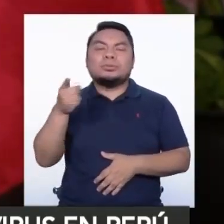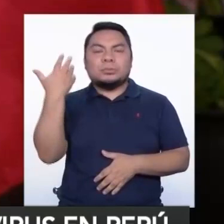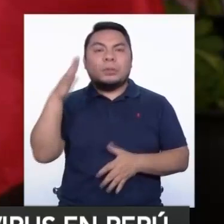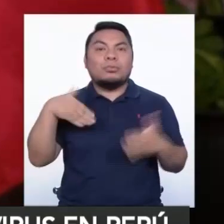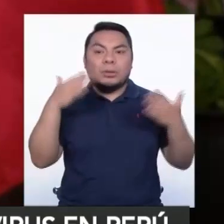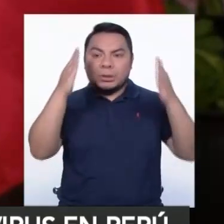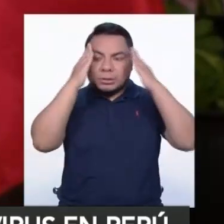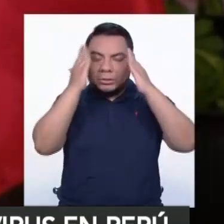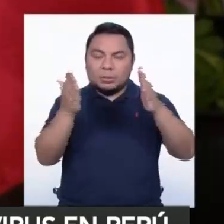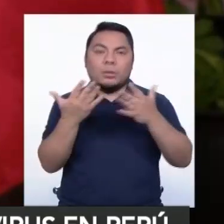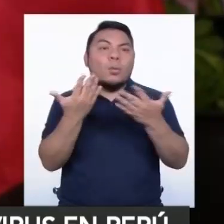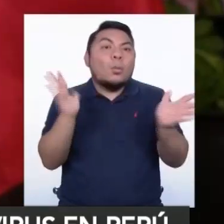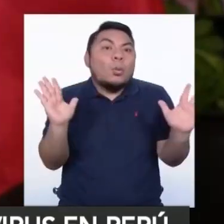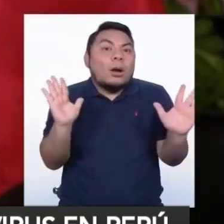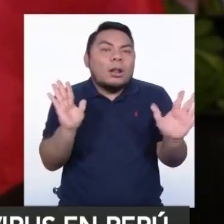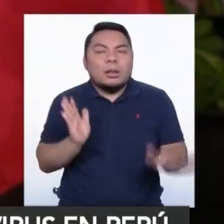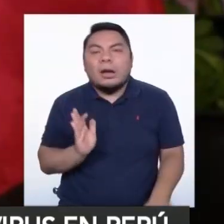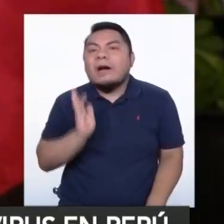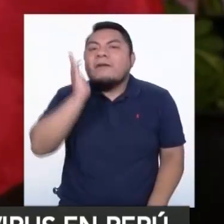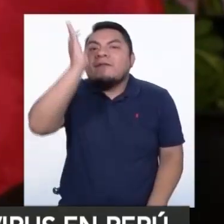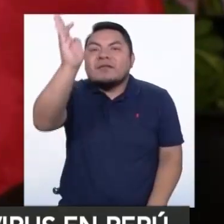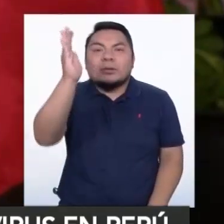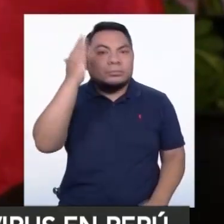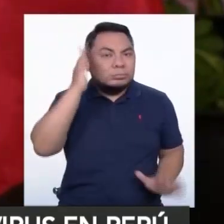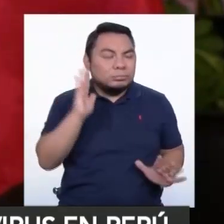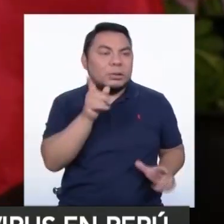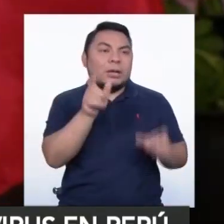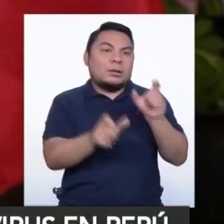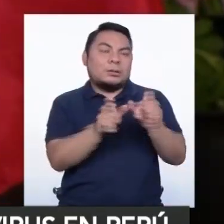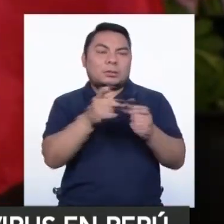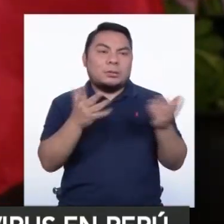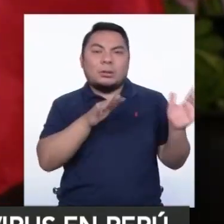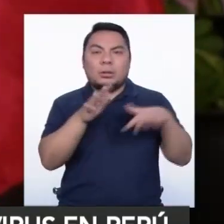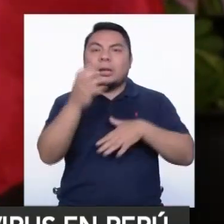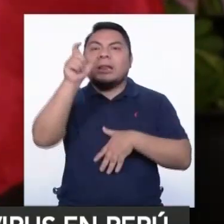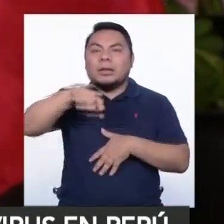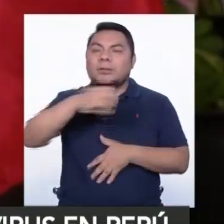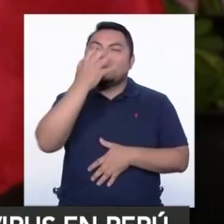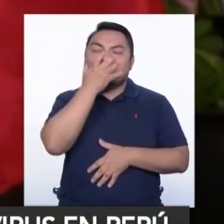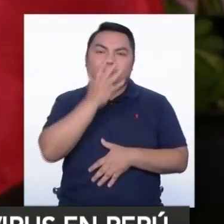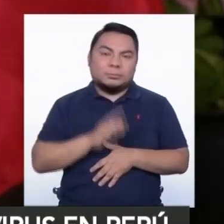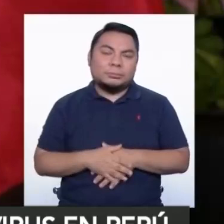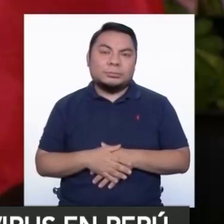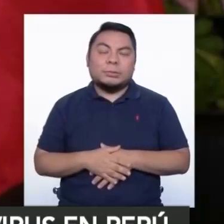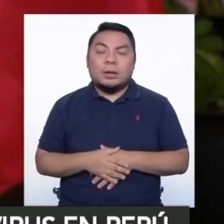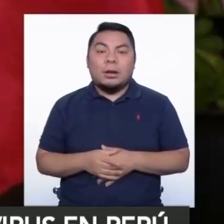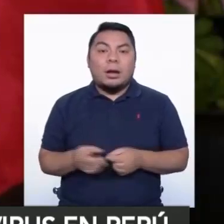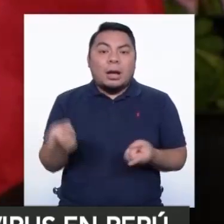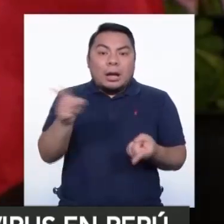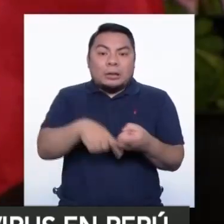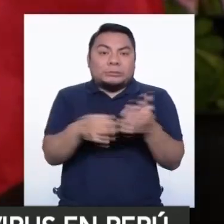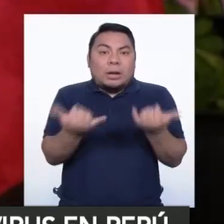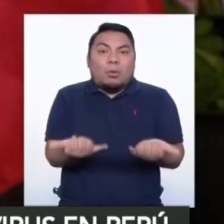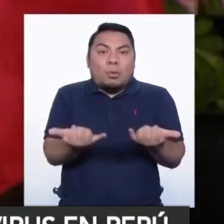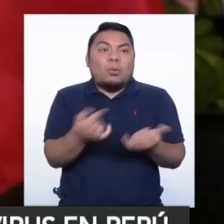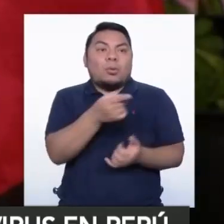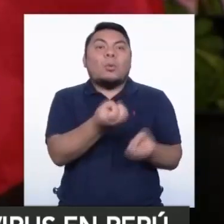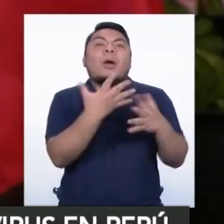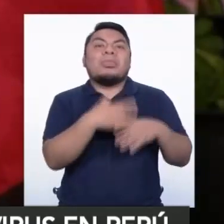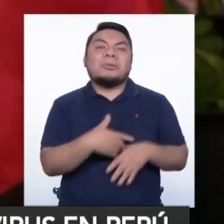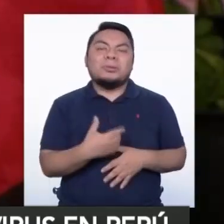cantidad de este tamaño de 1000 personas que puedan requerir cuidados intensivos. Hasta la fecha el requerimiento es